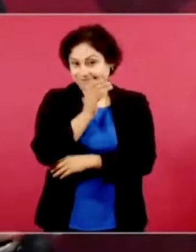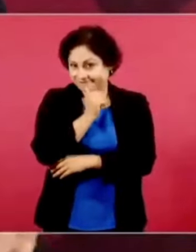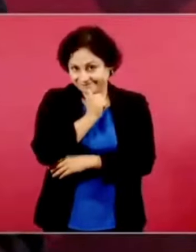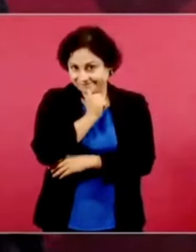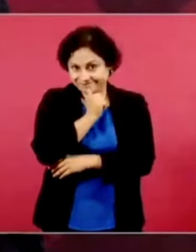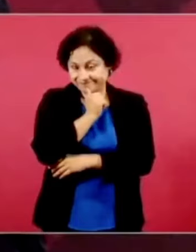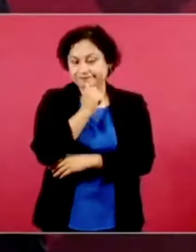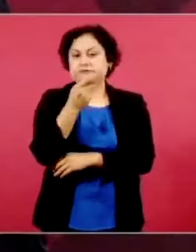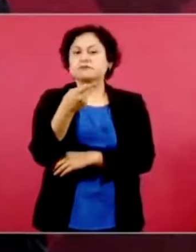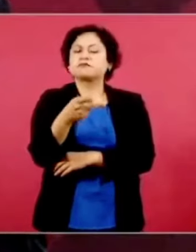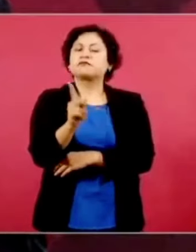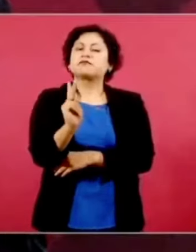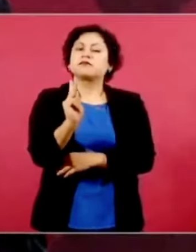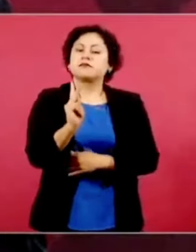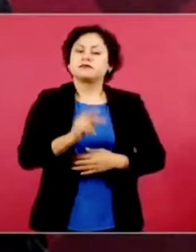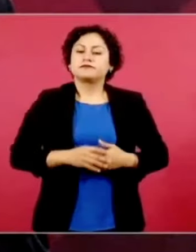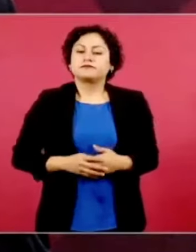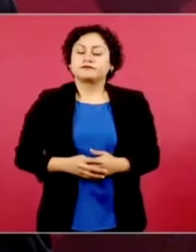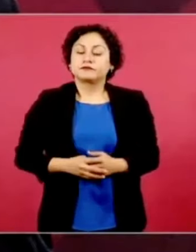No.